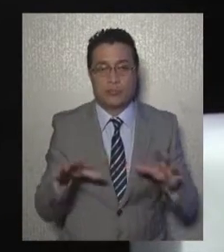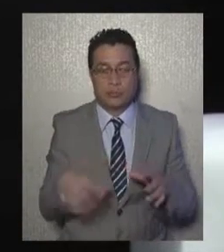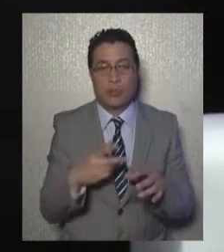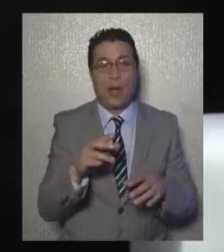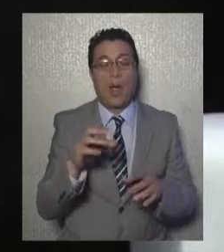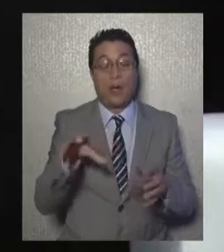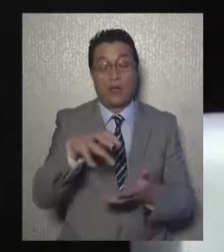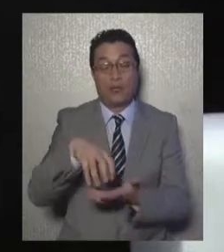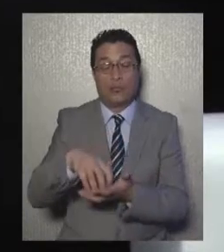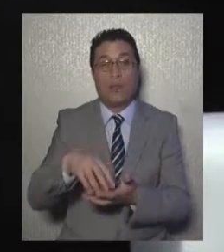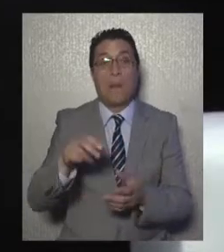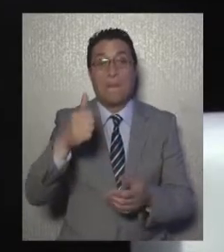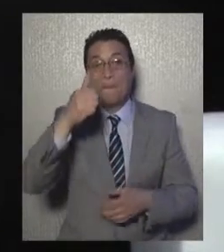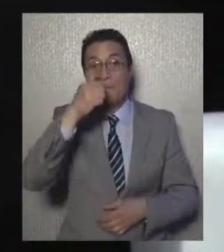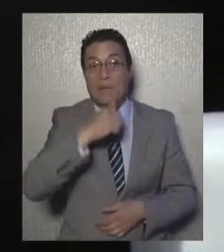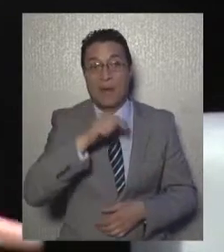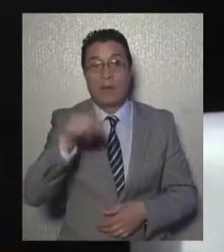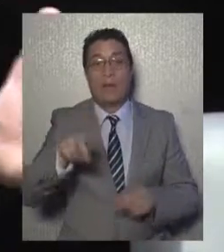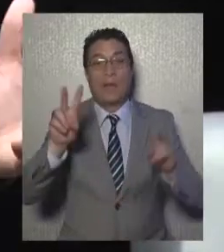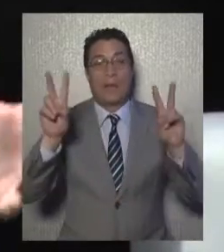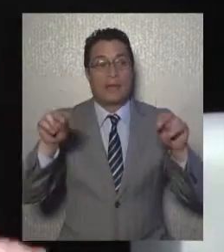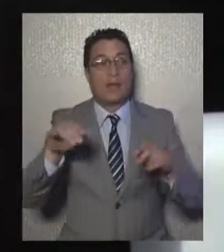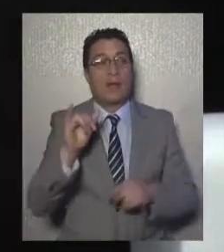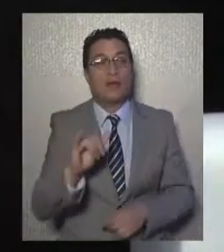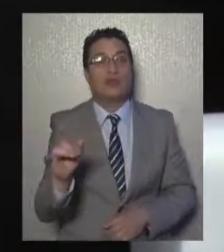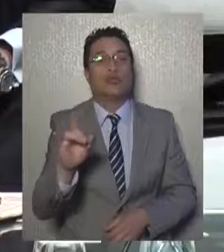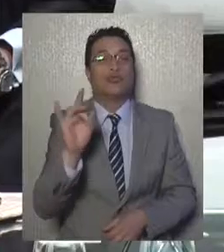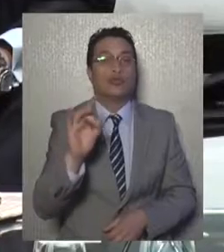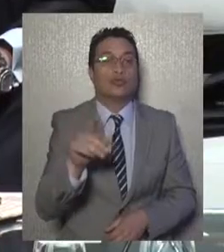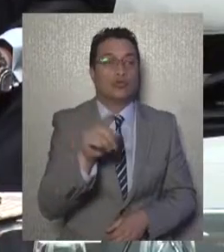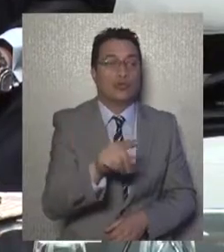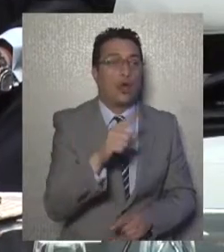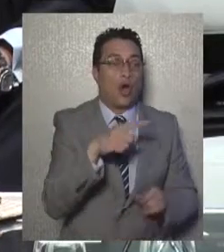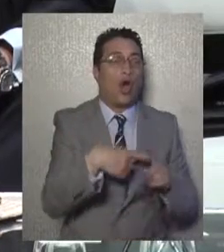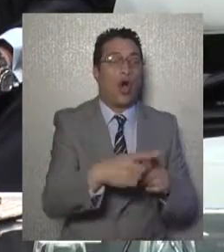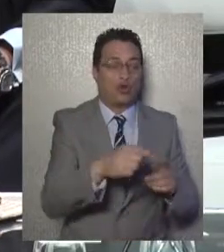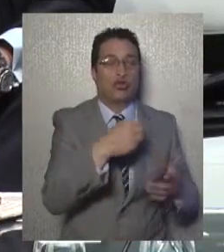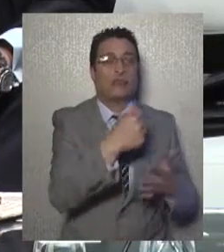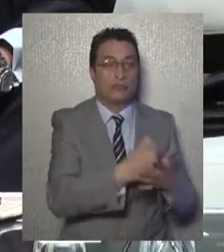privado en esos temas y no estar peleando otras batallas